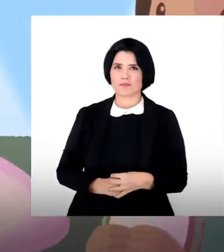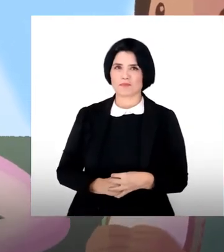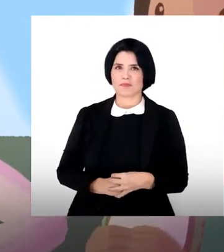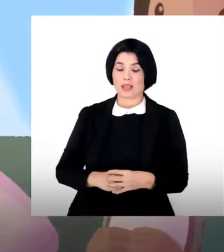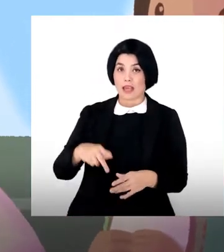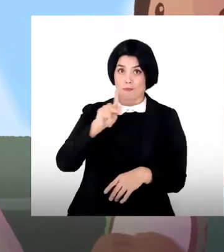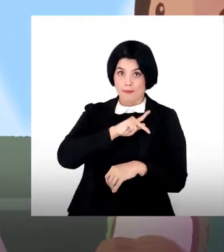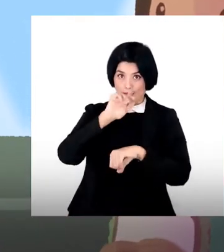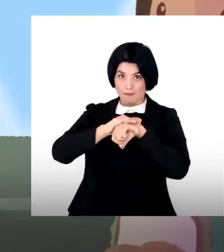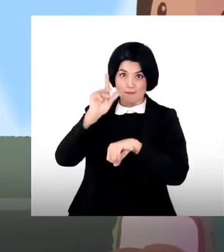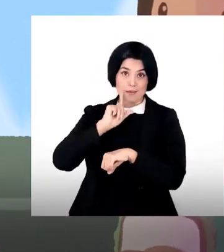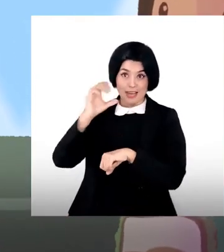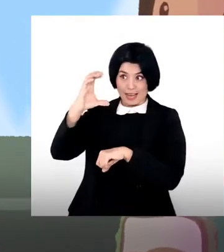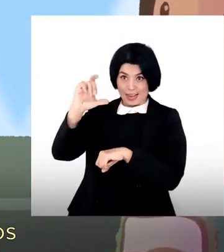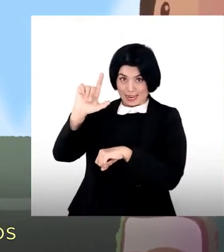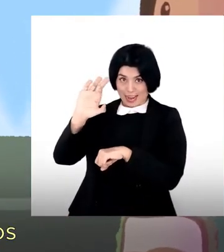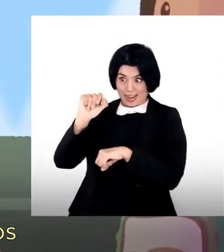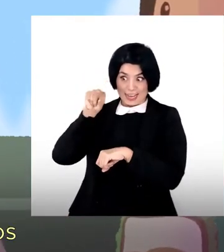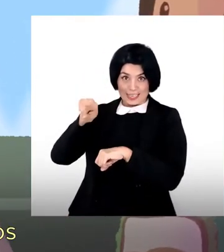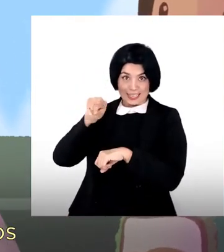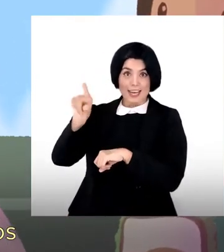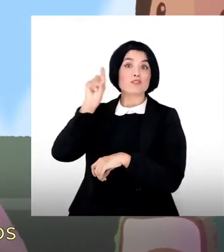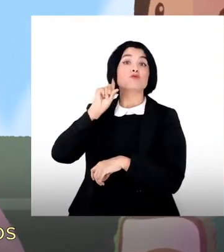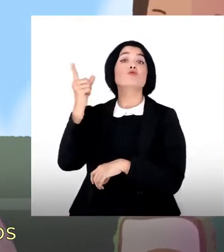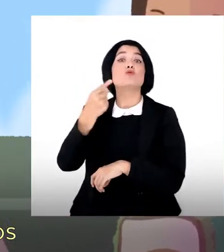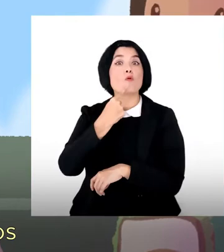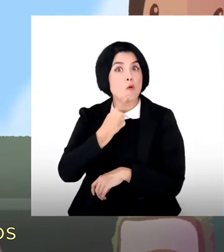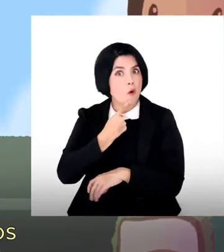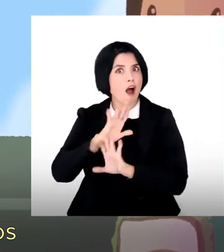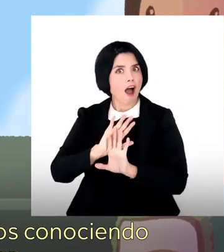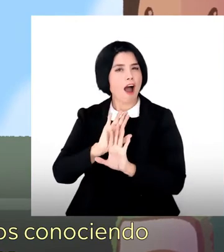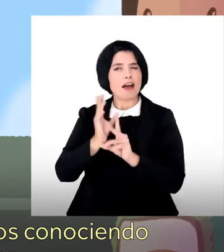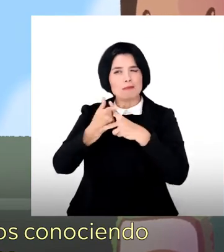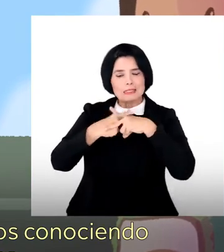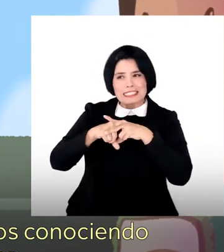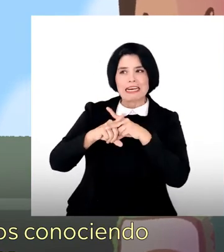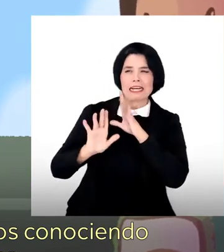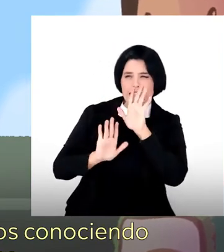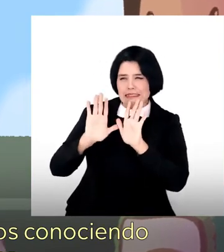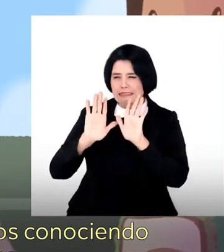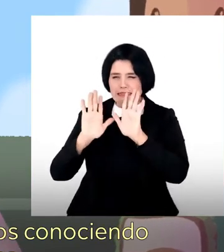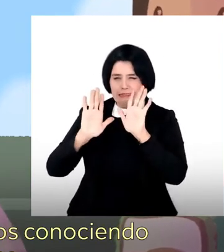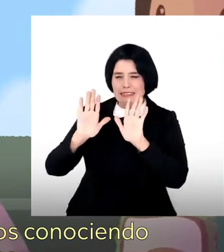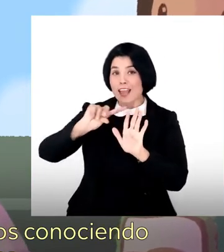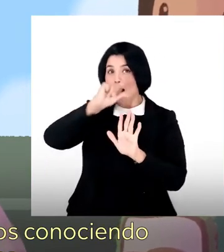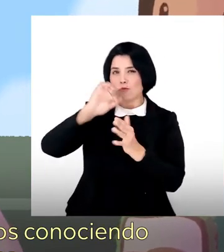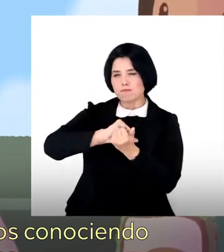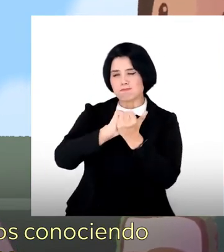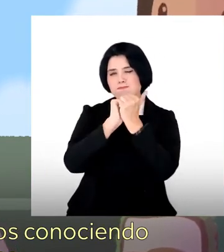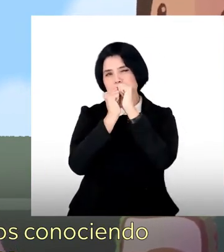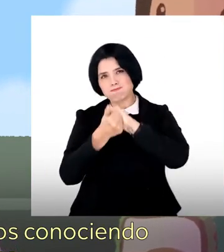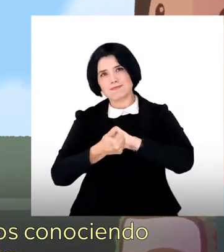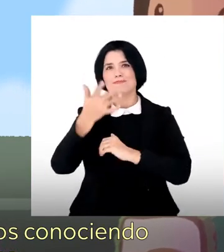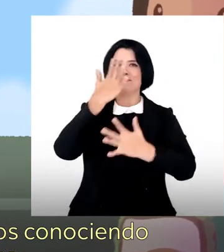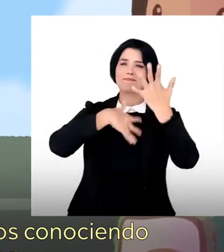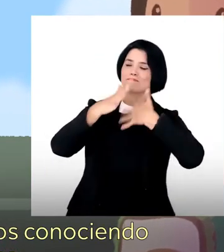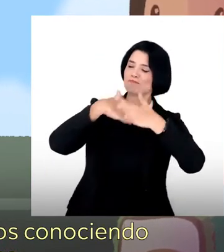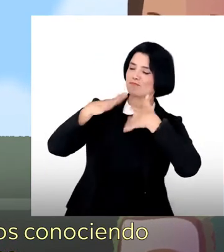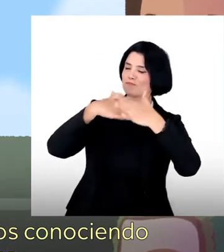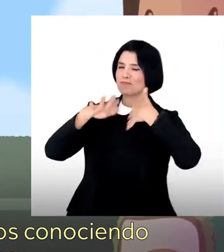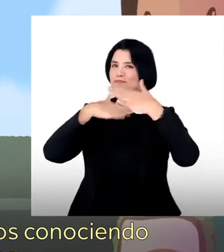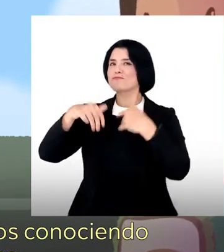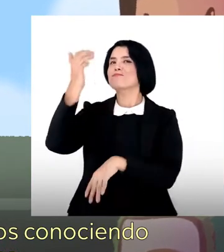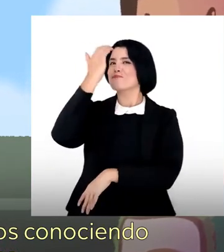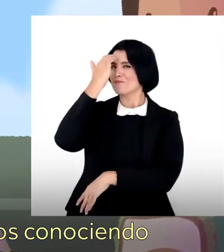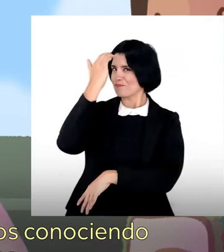Mi amiga Clara es sorda. Aprendimos a comunicarnos, primero con mímica y poco a poco fuimos conociendo la